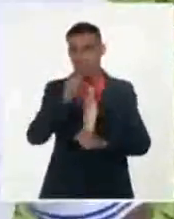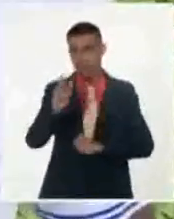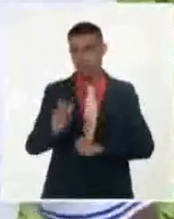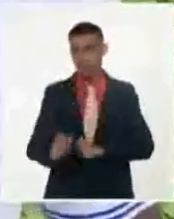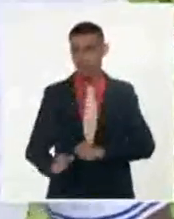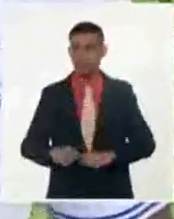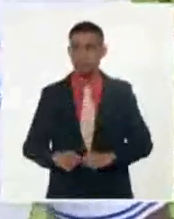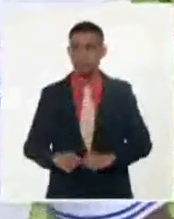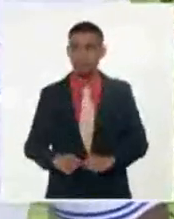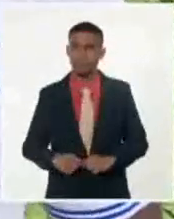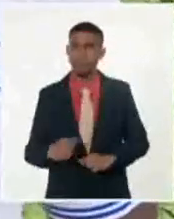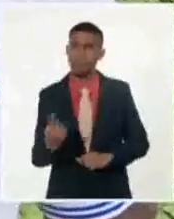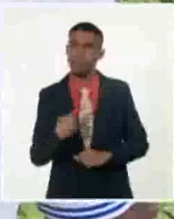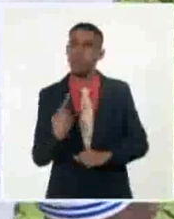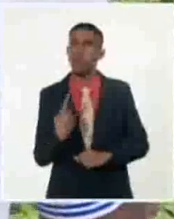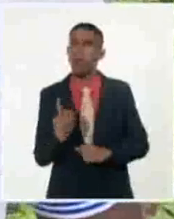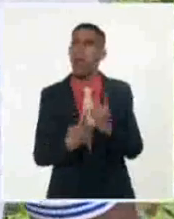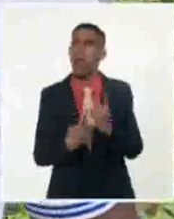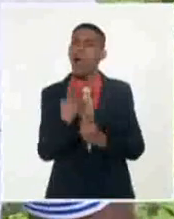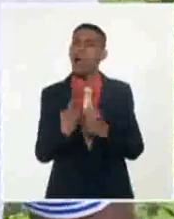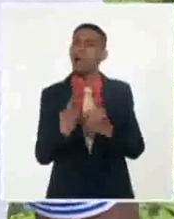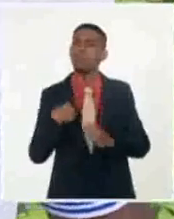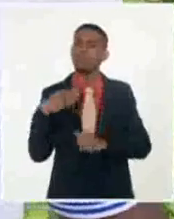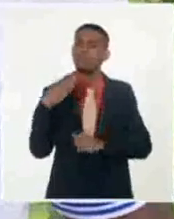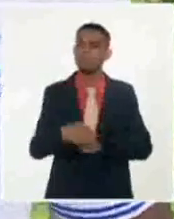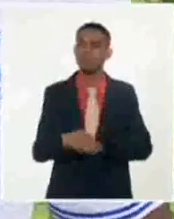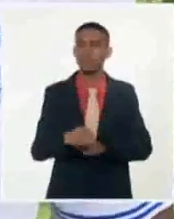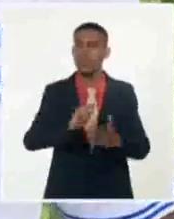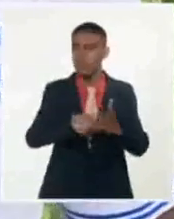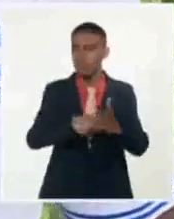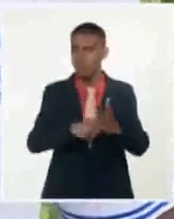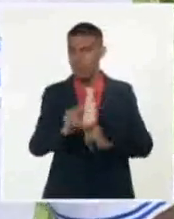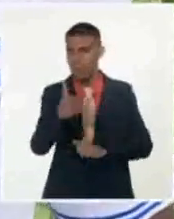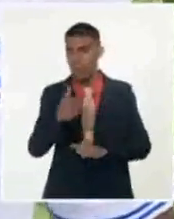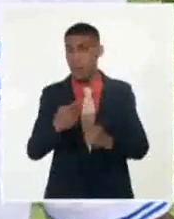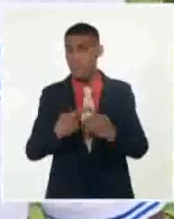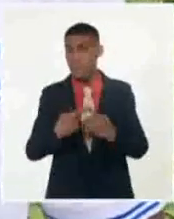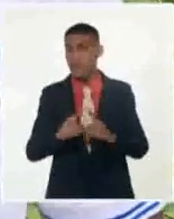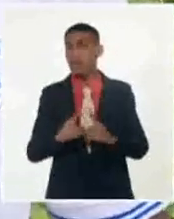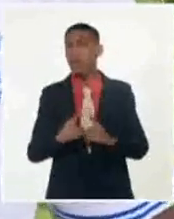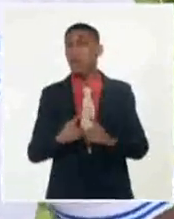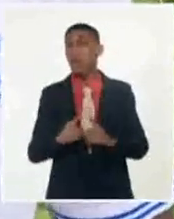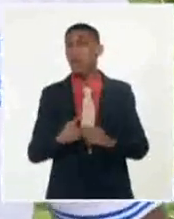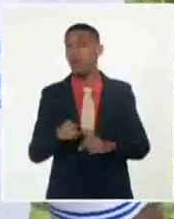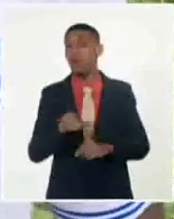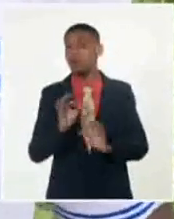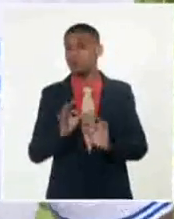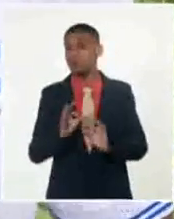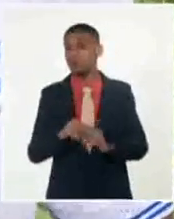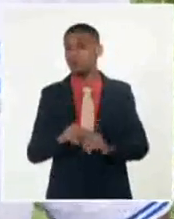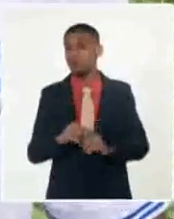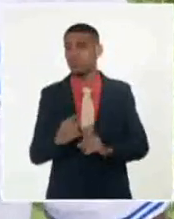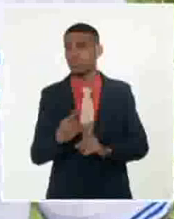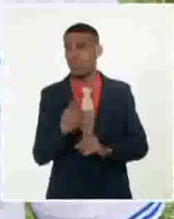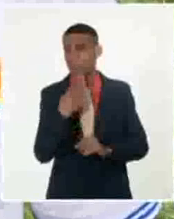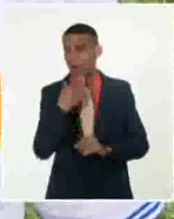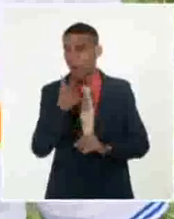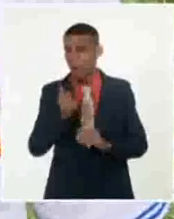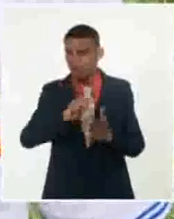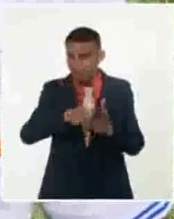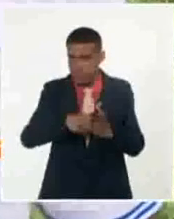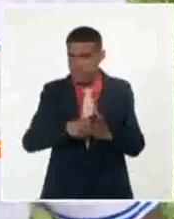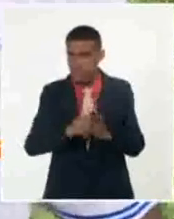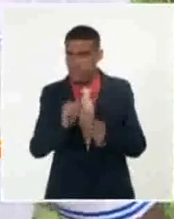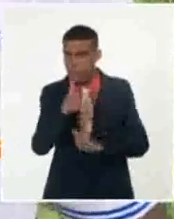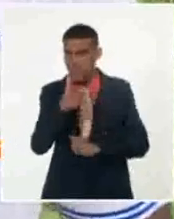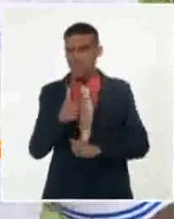a alguna finca que la contratación estuvo bien, pero tiene un excedente de siembra y se lo estamos recontratando también buscando más